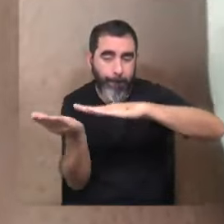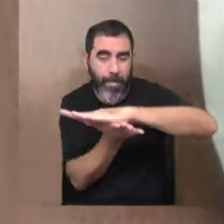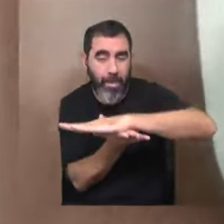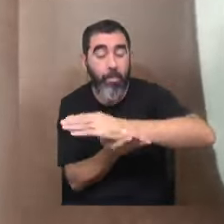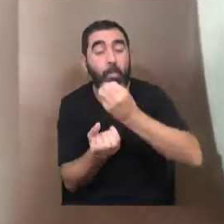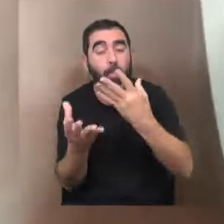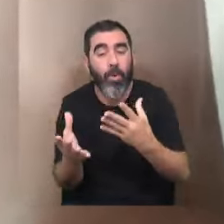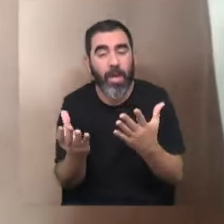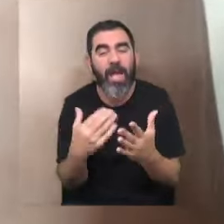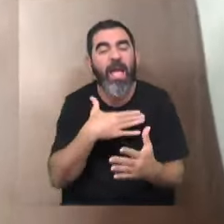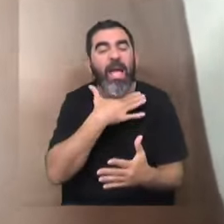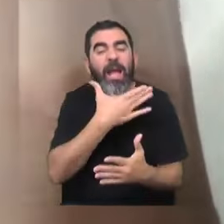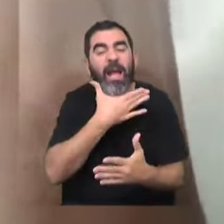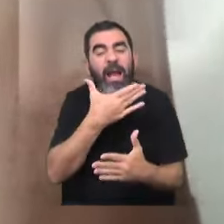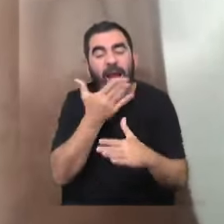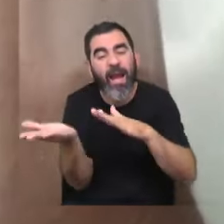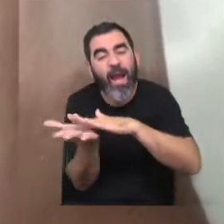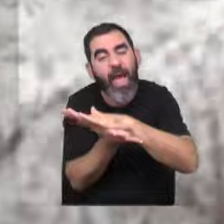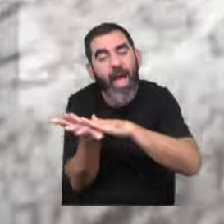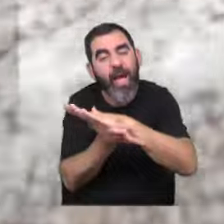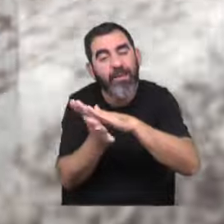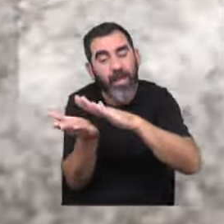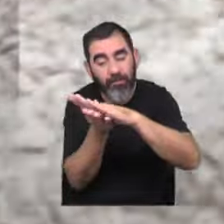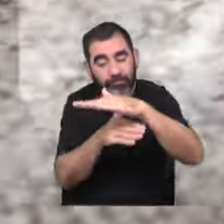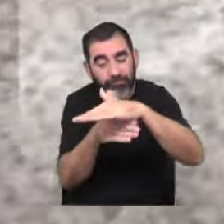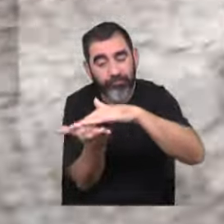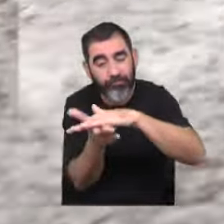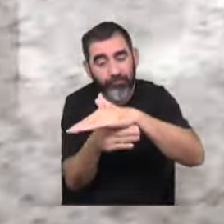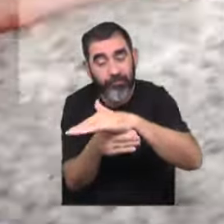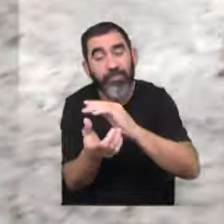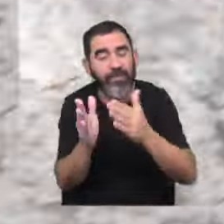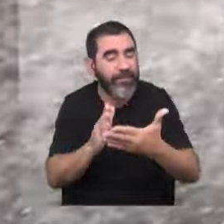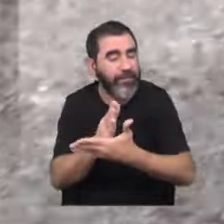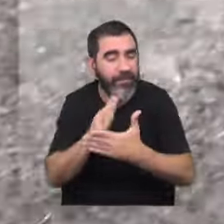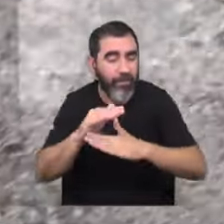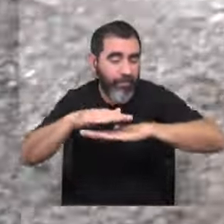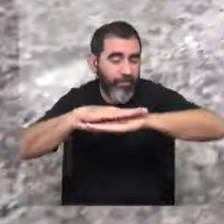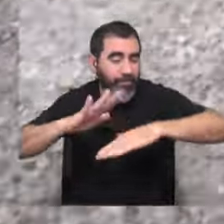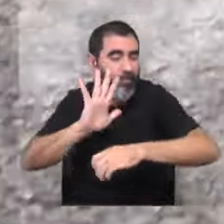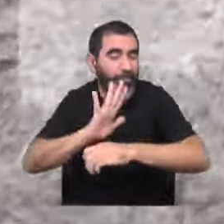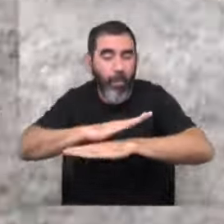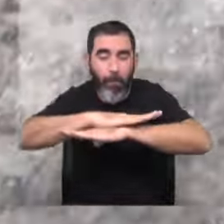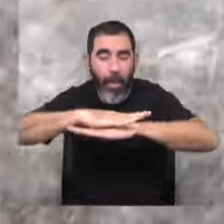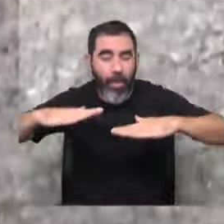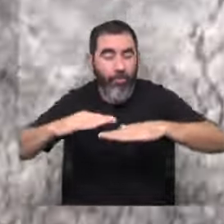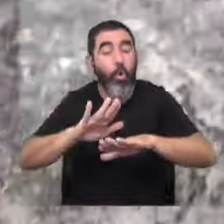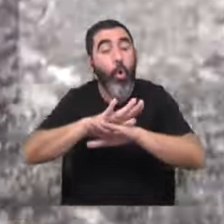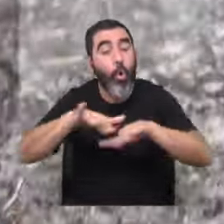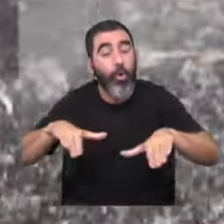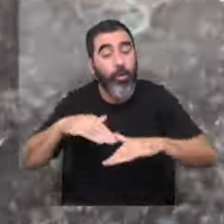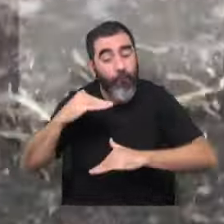nacemos con mucha grasita en lo que es la zona del arco plantar medial y esto siempre nos va a hacerlo ver como que es plano. Los niños cuando